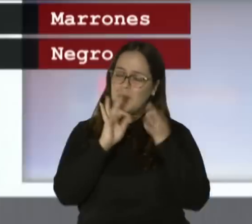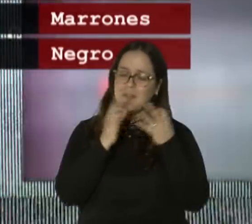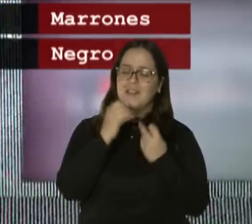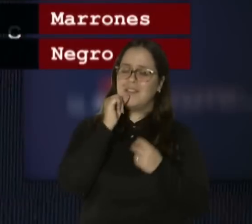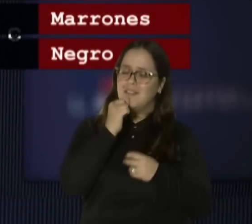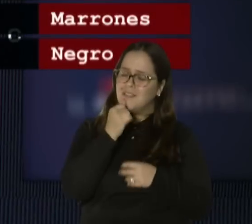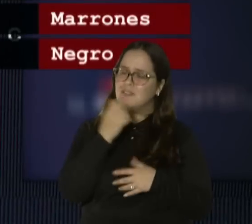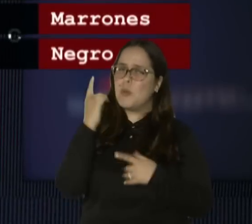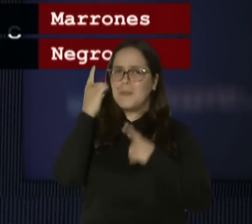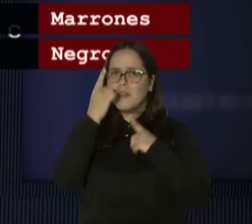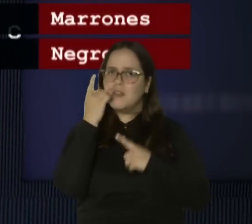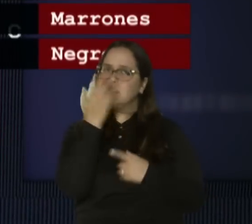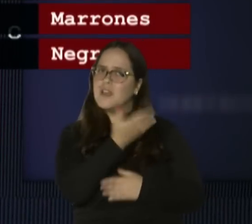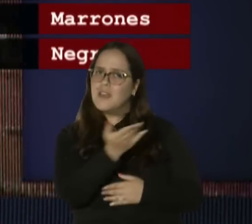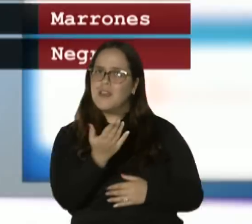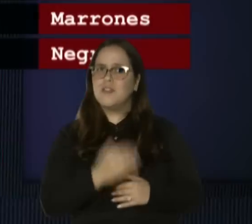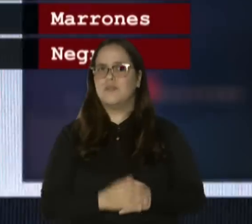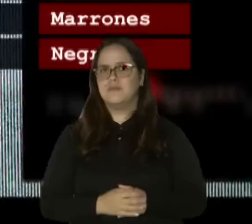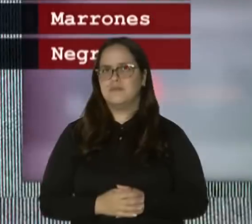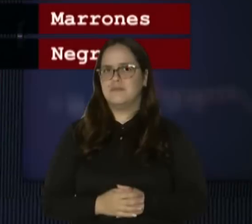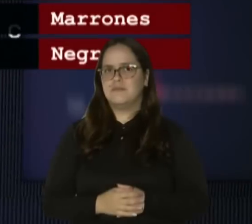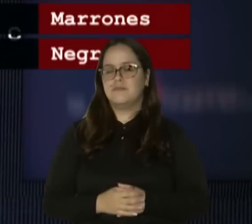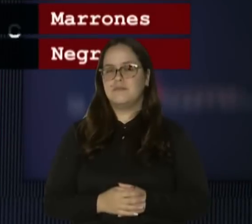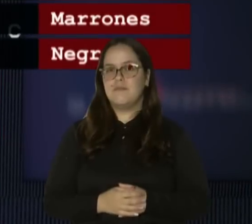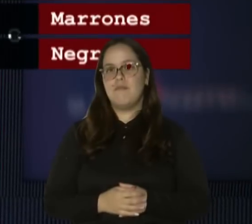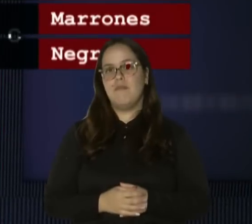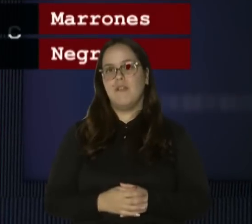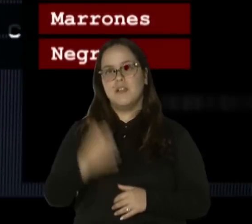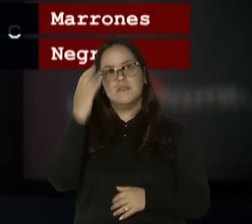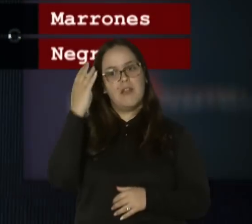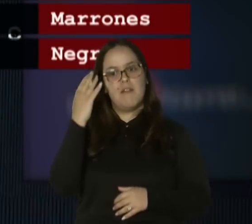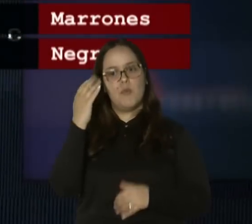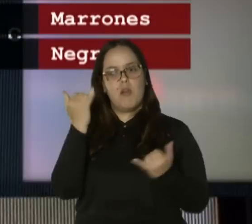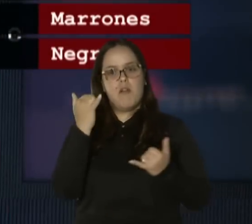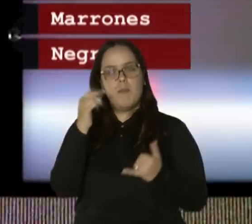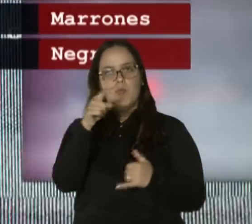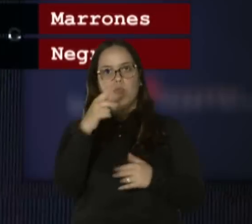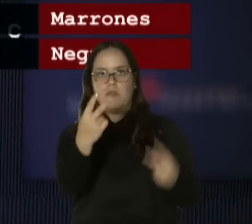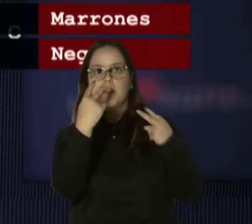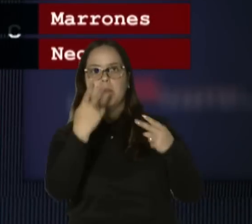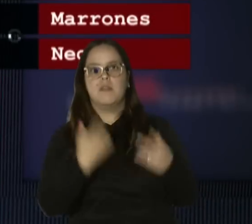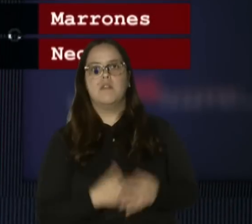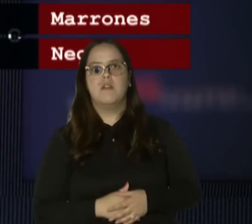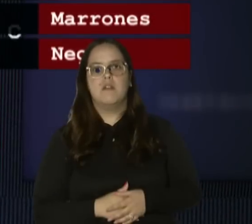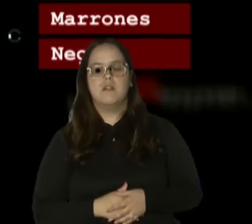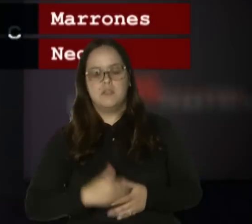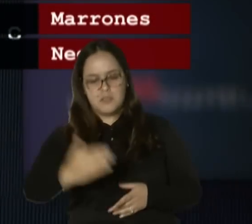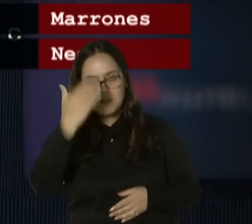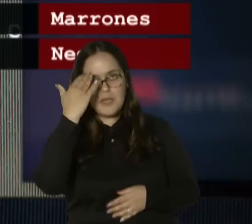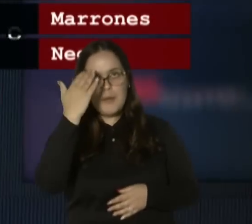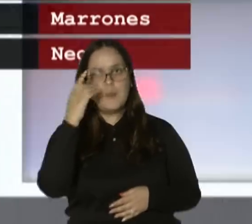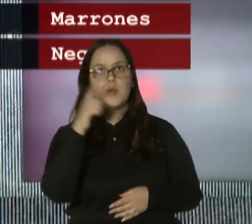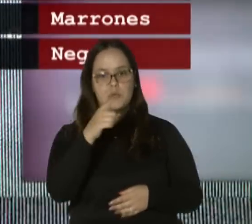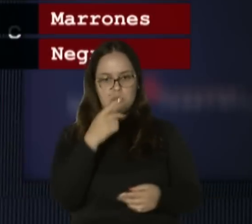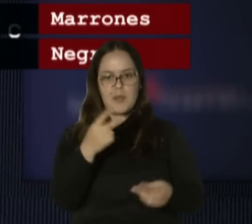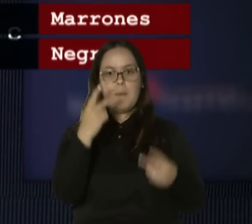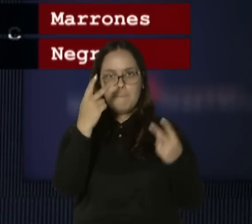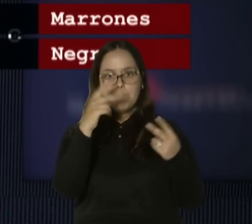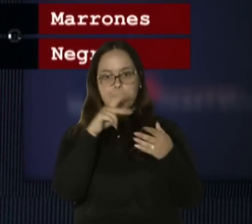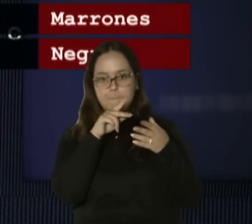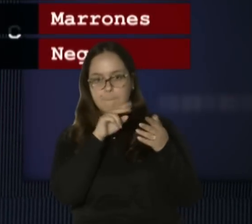en ellos. Piensa en ellos. Sabemos que tú estás viendo esto en estos momentos, Bemba. Sabemos que tú lo estás viendo.